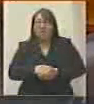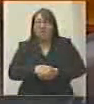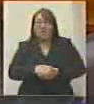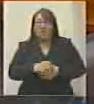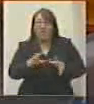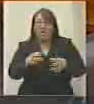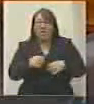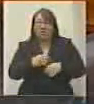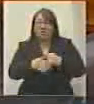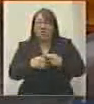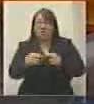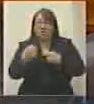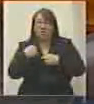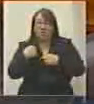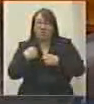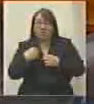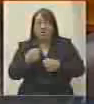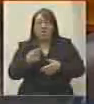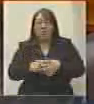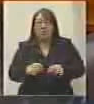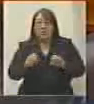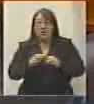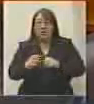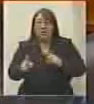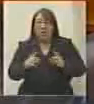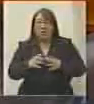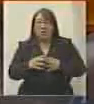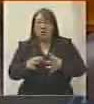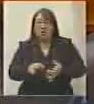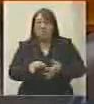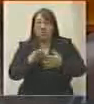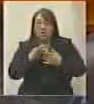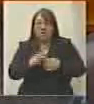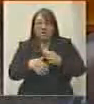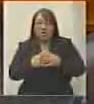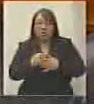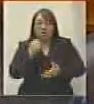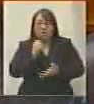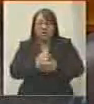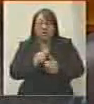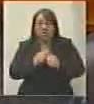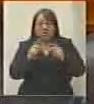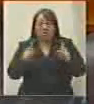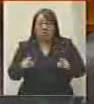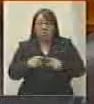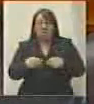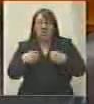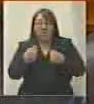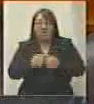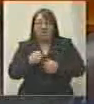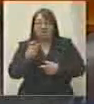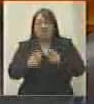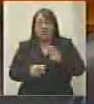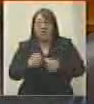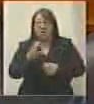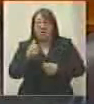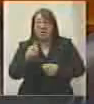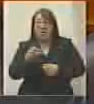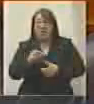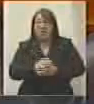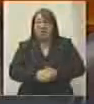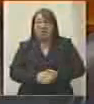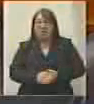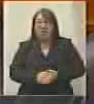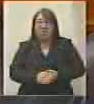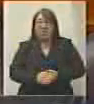asuman encargaturas, encargos jerárquicos, directivos y especialistas aprobados en su cuadro de asignación de personal CAP.